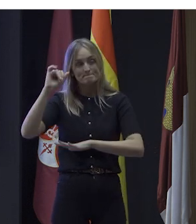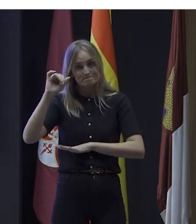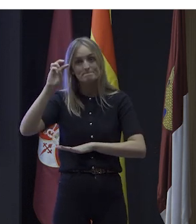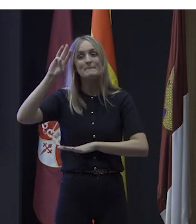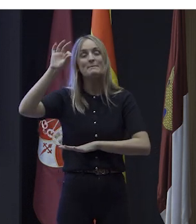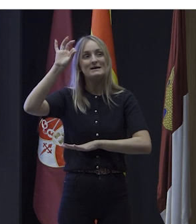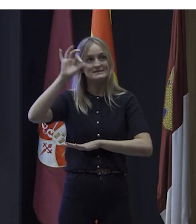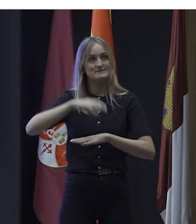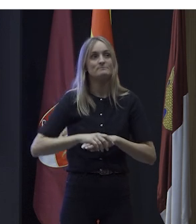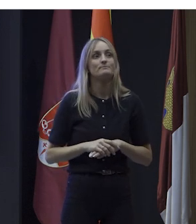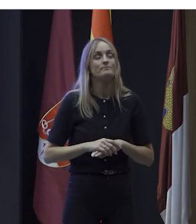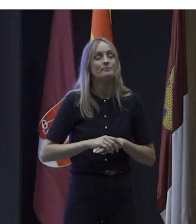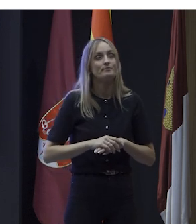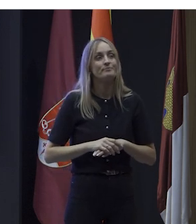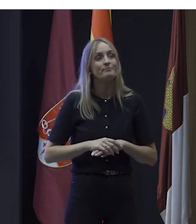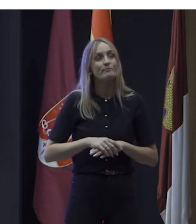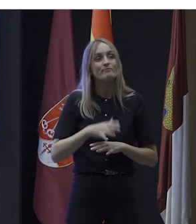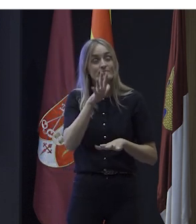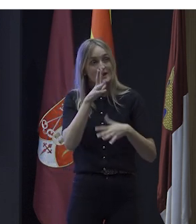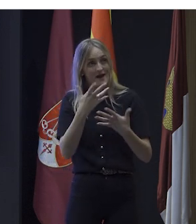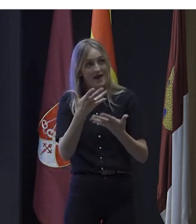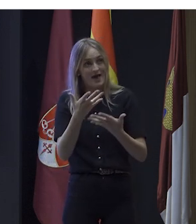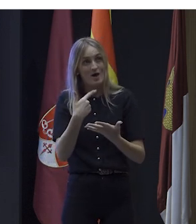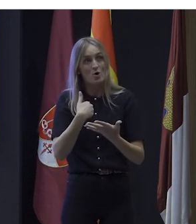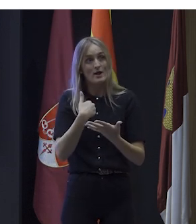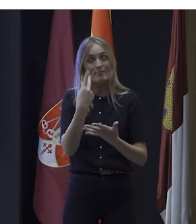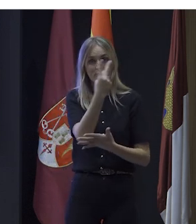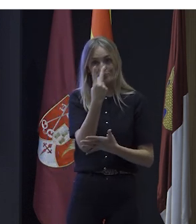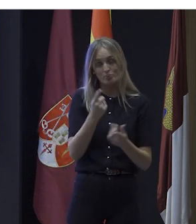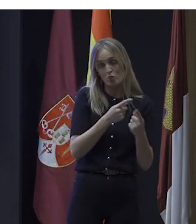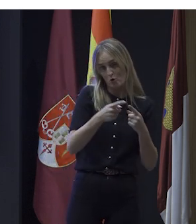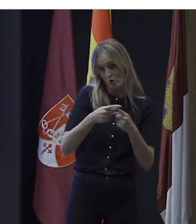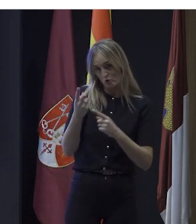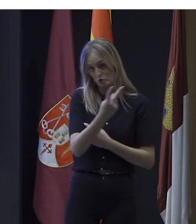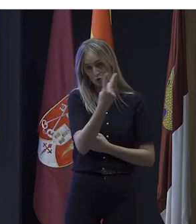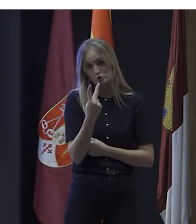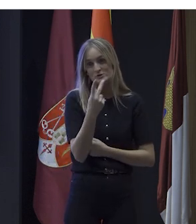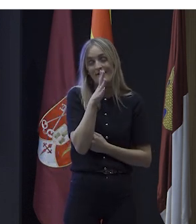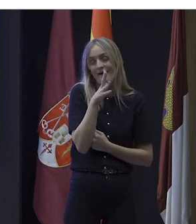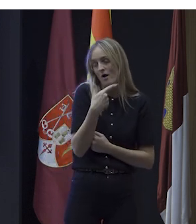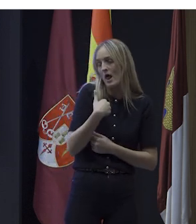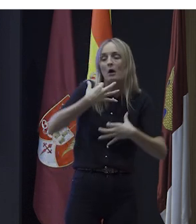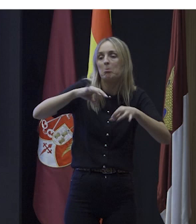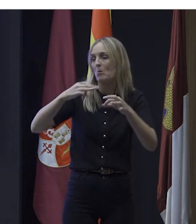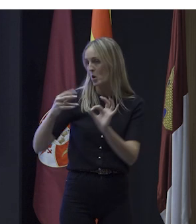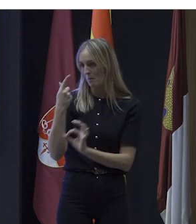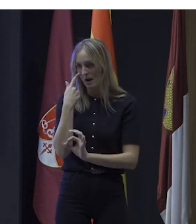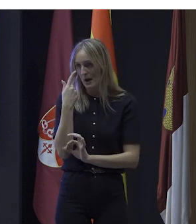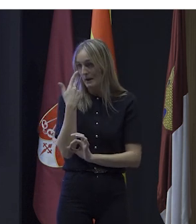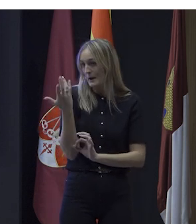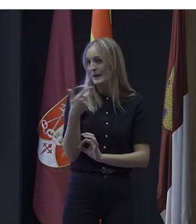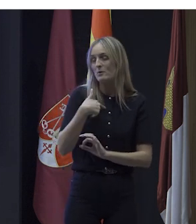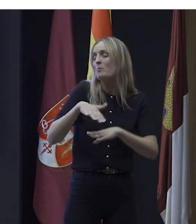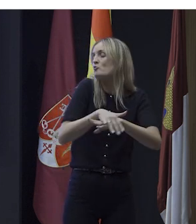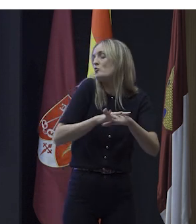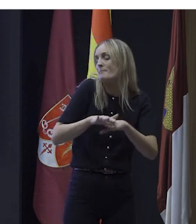algo. Y entonces ahora nos vamos a ir para dos cosas que ahora las vemos como muy normales, como muy